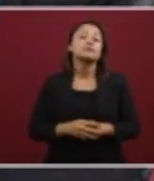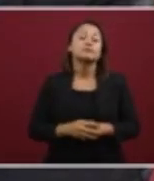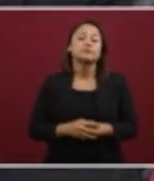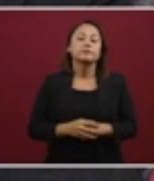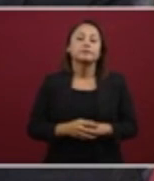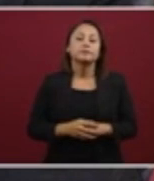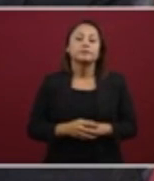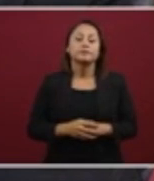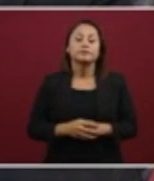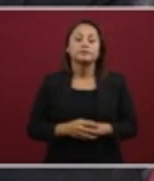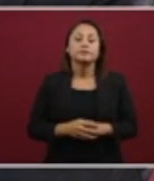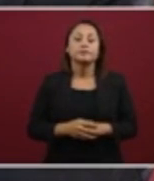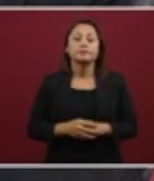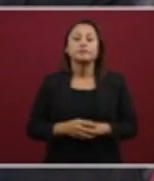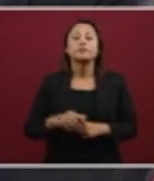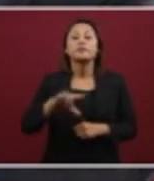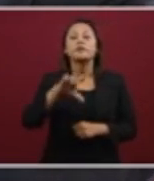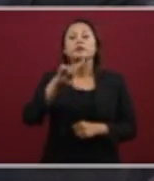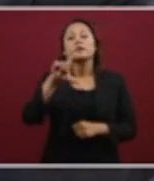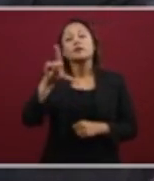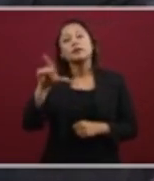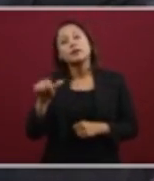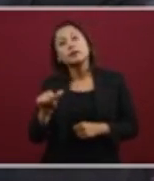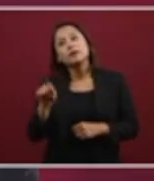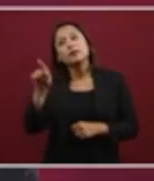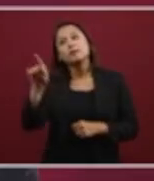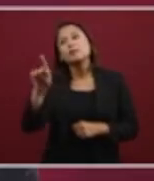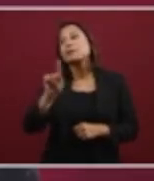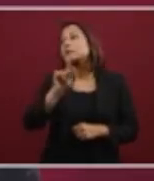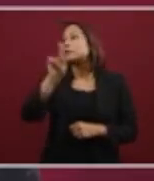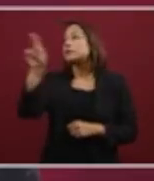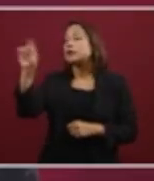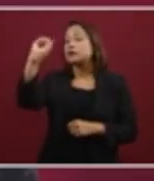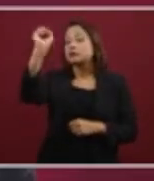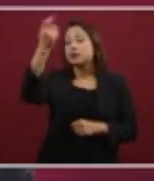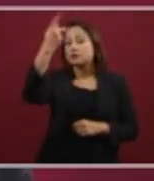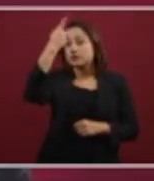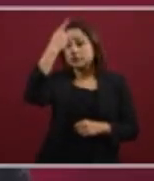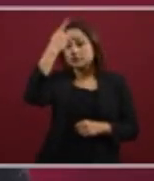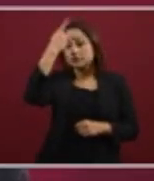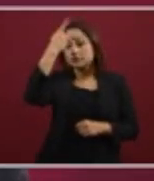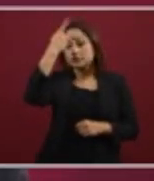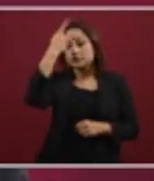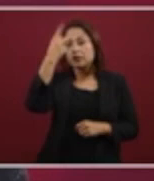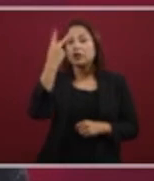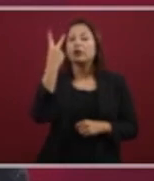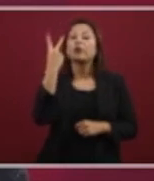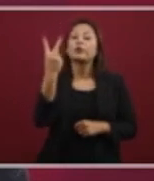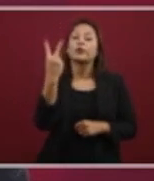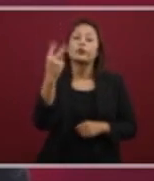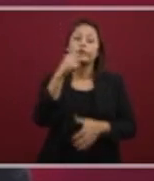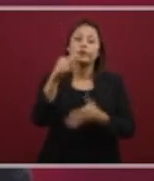y luego voy a San Luis Potosí. Hoy son dos actos.